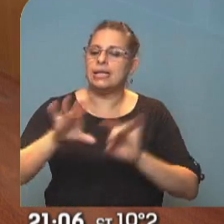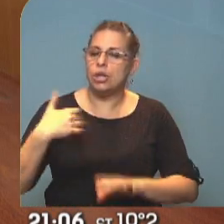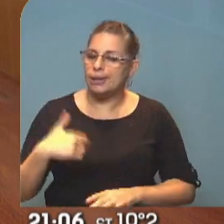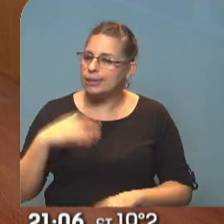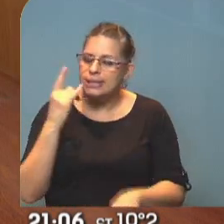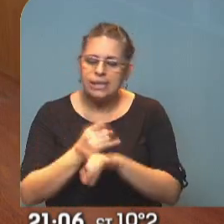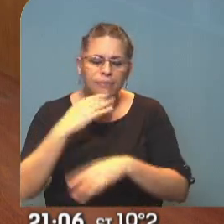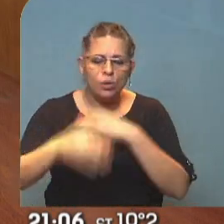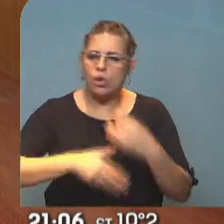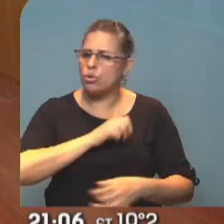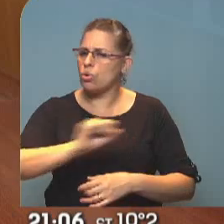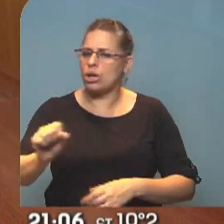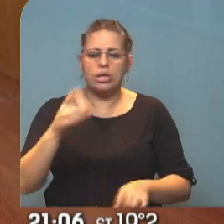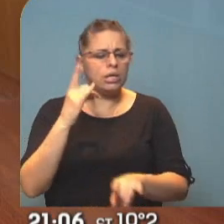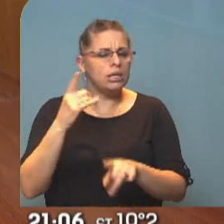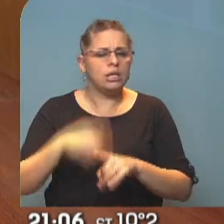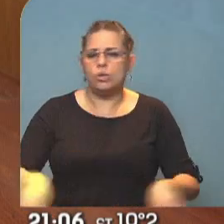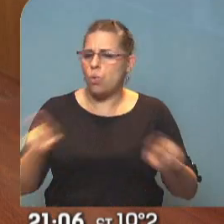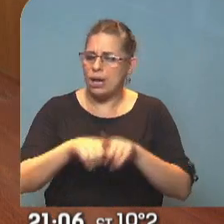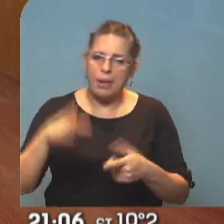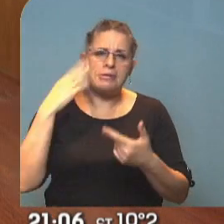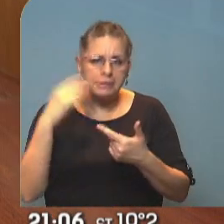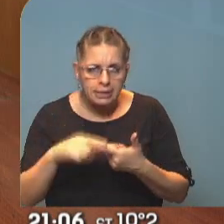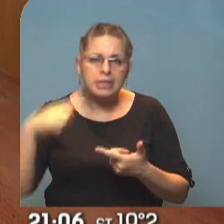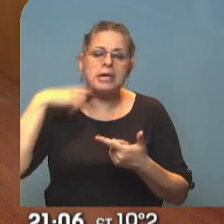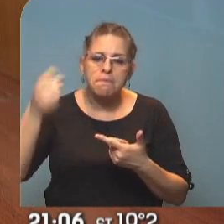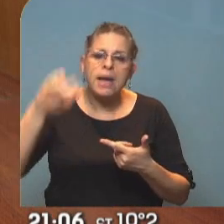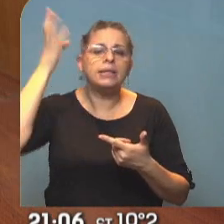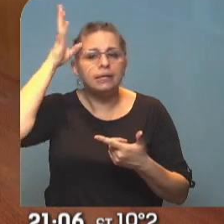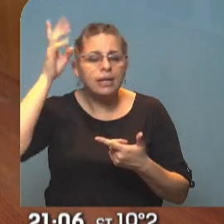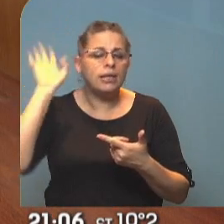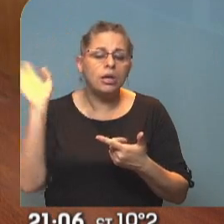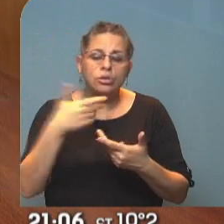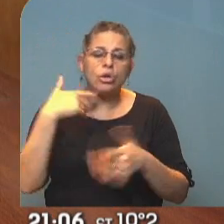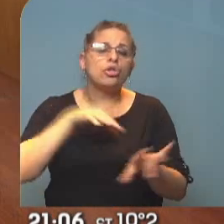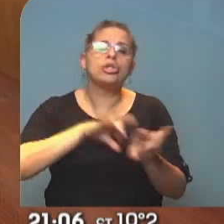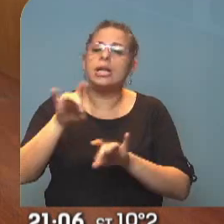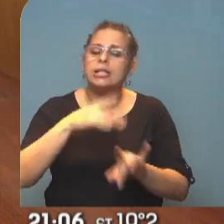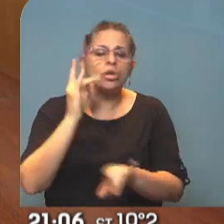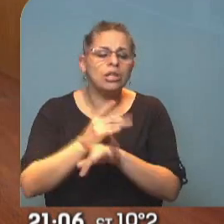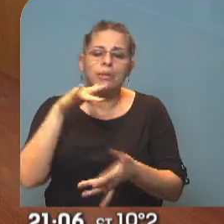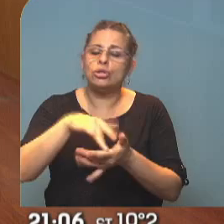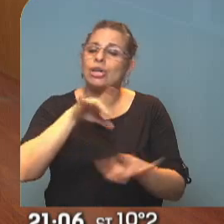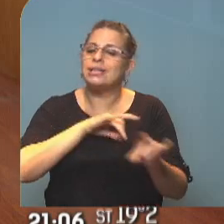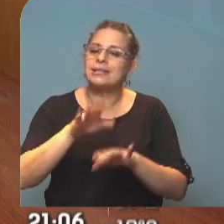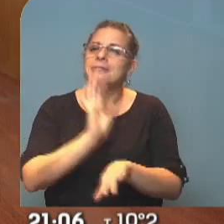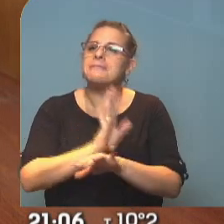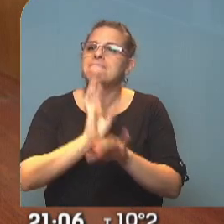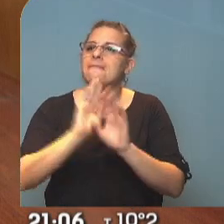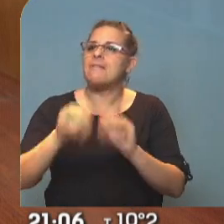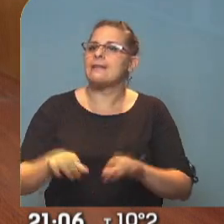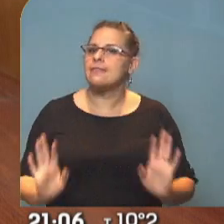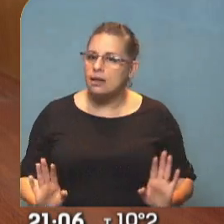siempre y en todas las ligas, repasando por Inglaterra, España, Italia. En la selección huele a fracaso